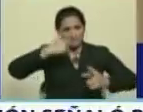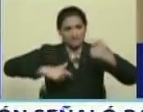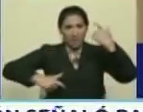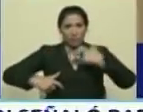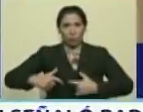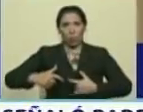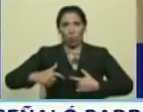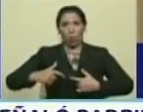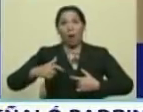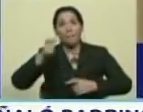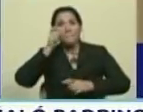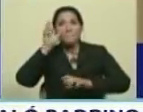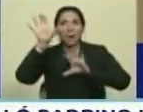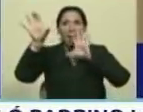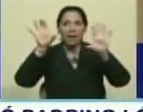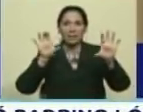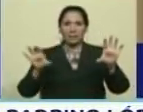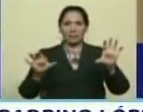países